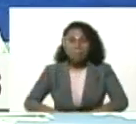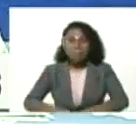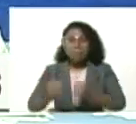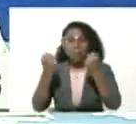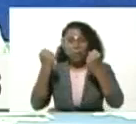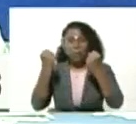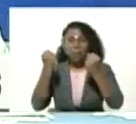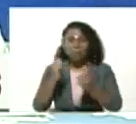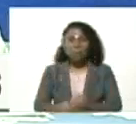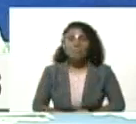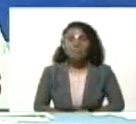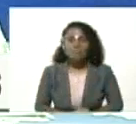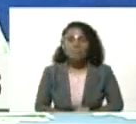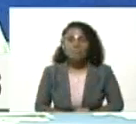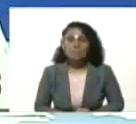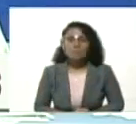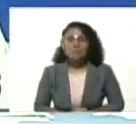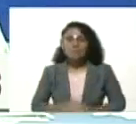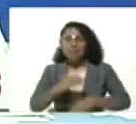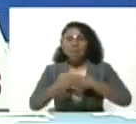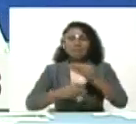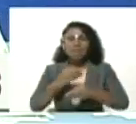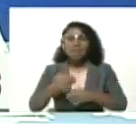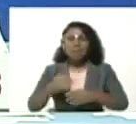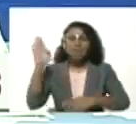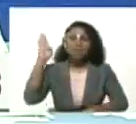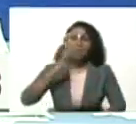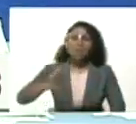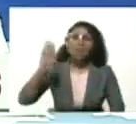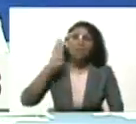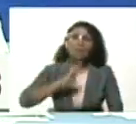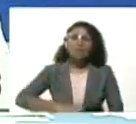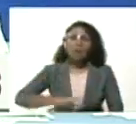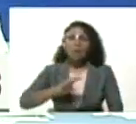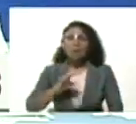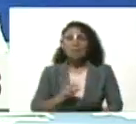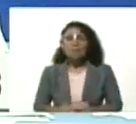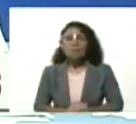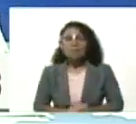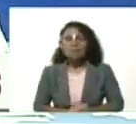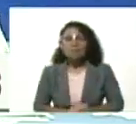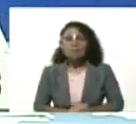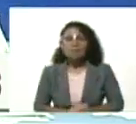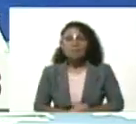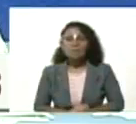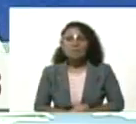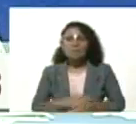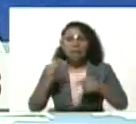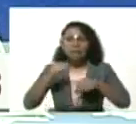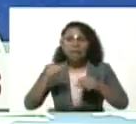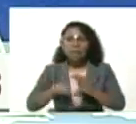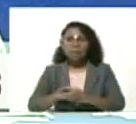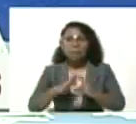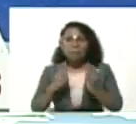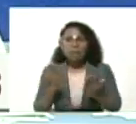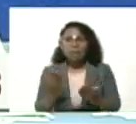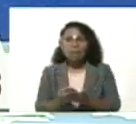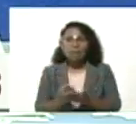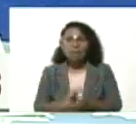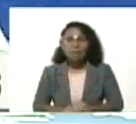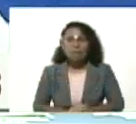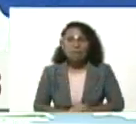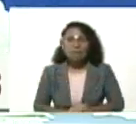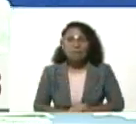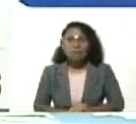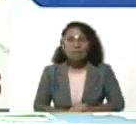destrucción, de la contaminación del planeta Tierra, de